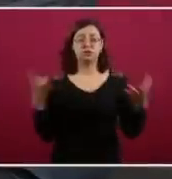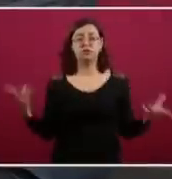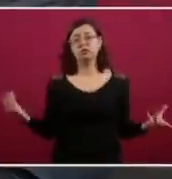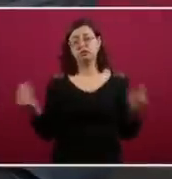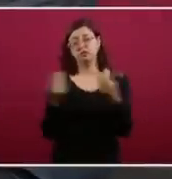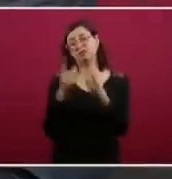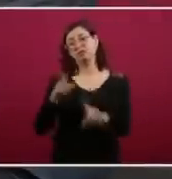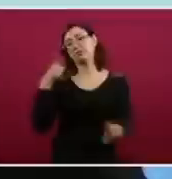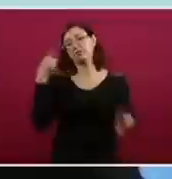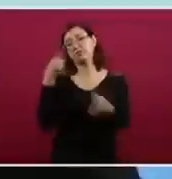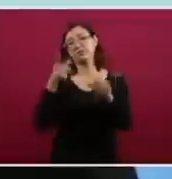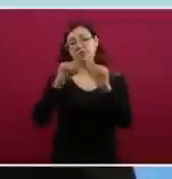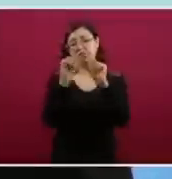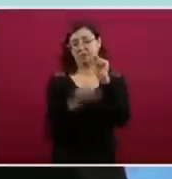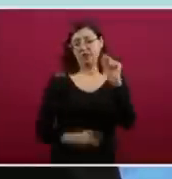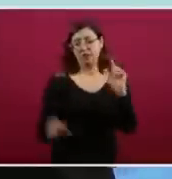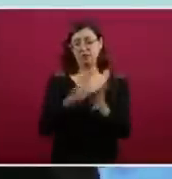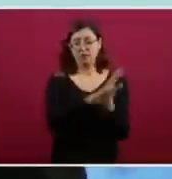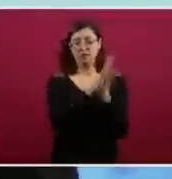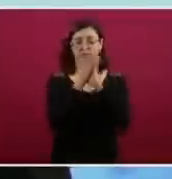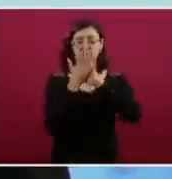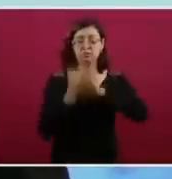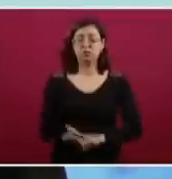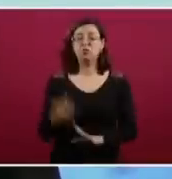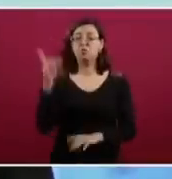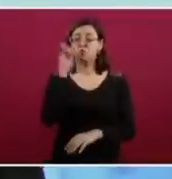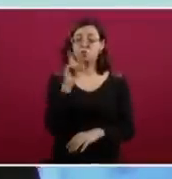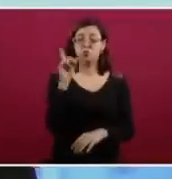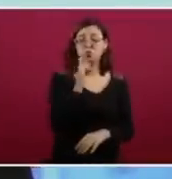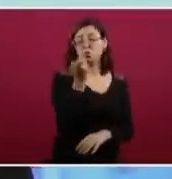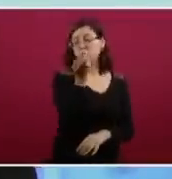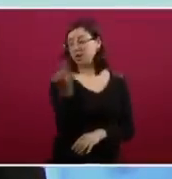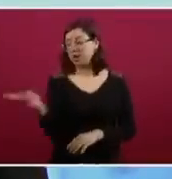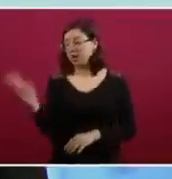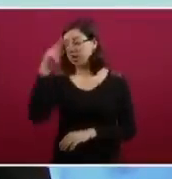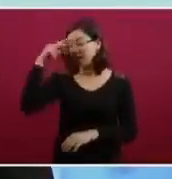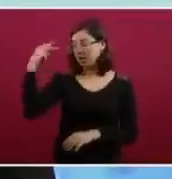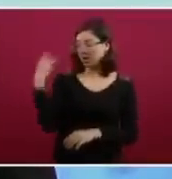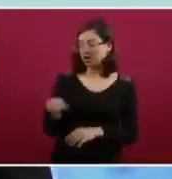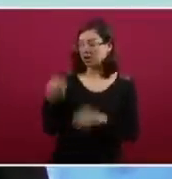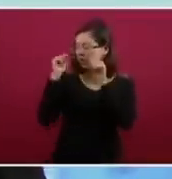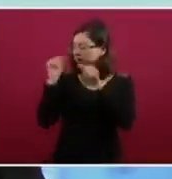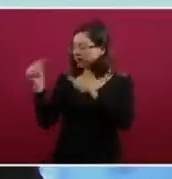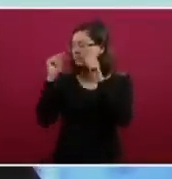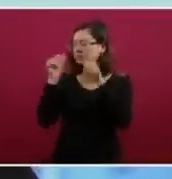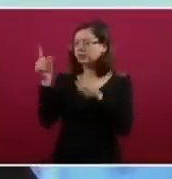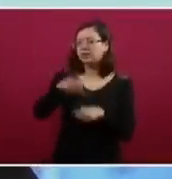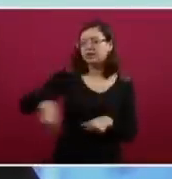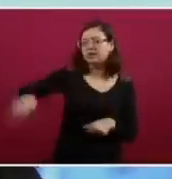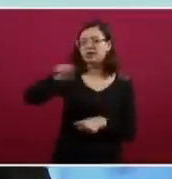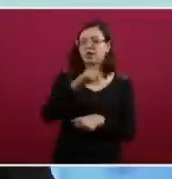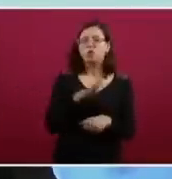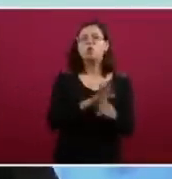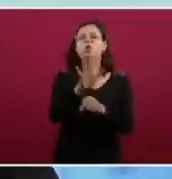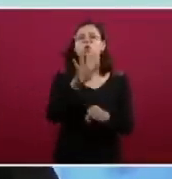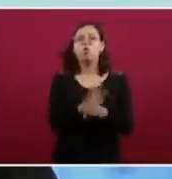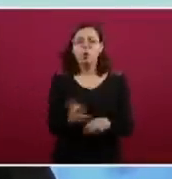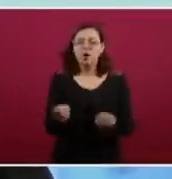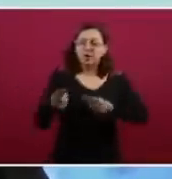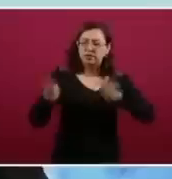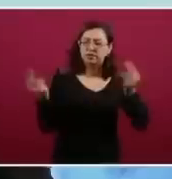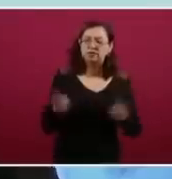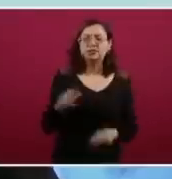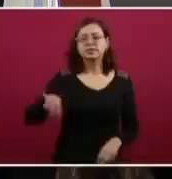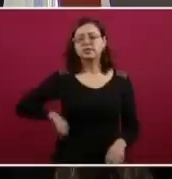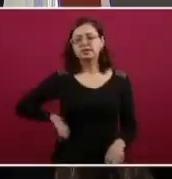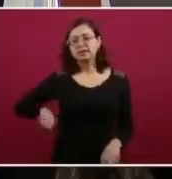México, con el objetivo de escuchar las voces de las mujeres mexicanas y conocer sus necesidades, sus